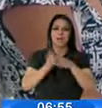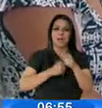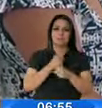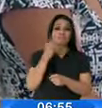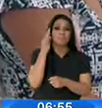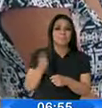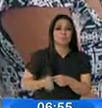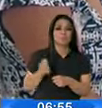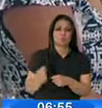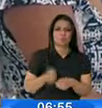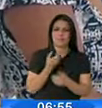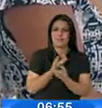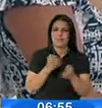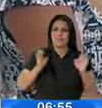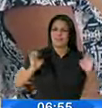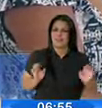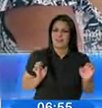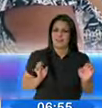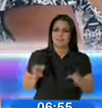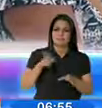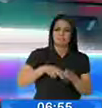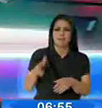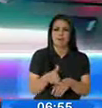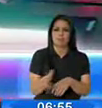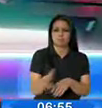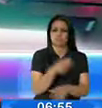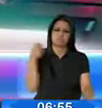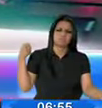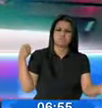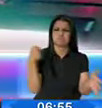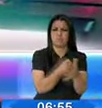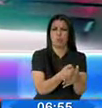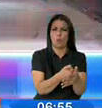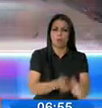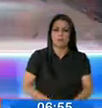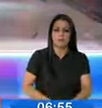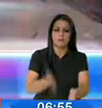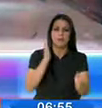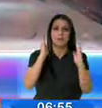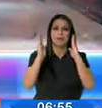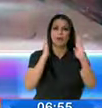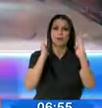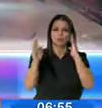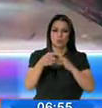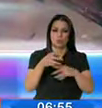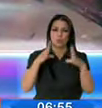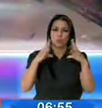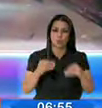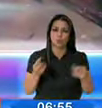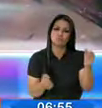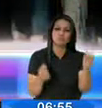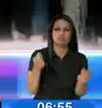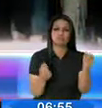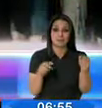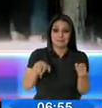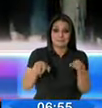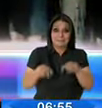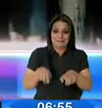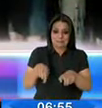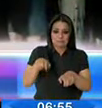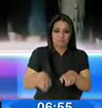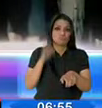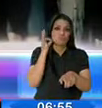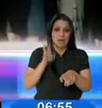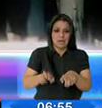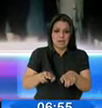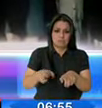que pereció en un accidente de tránsito en la vía Babahoyo-Juján, cuando la furgoneta en que se movilizaba como copiloto perdió pista y se